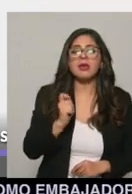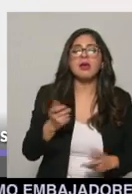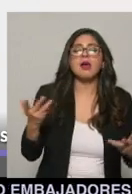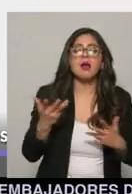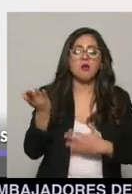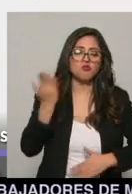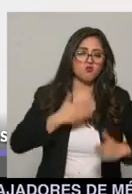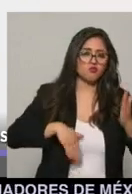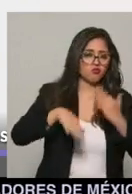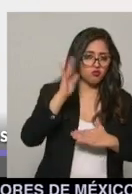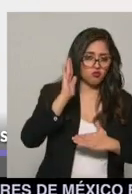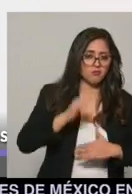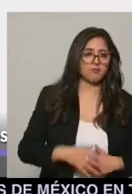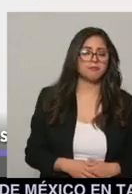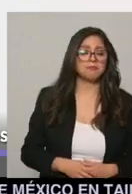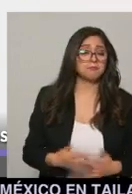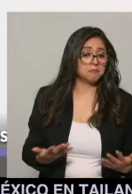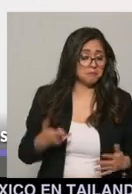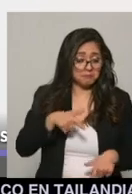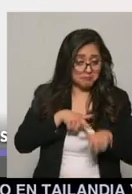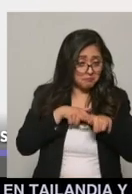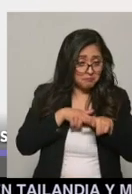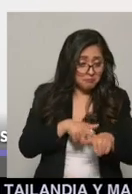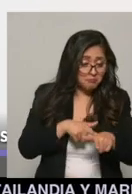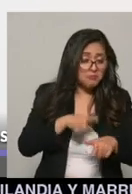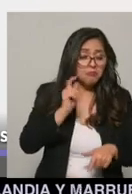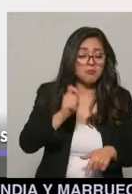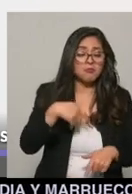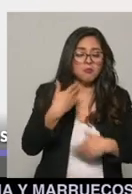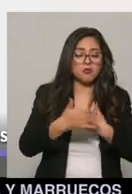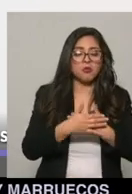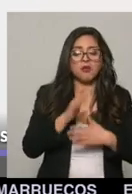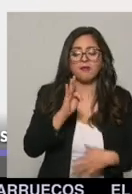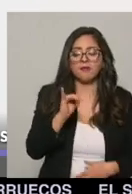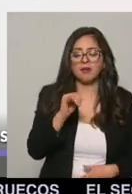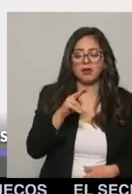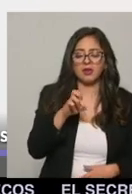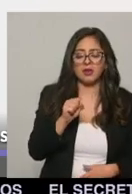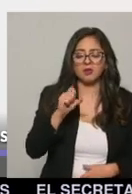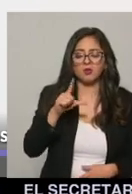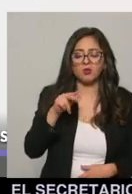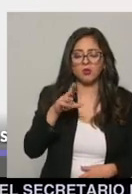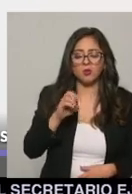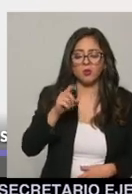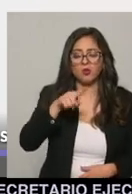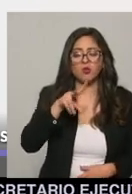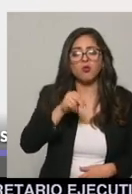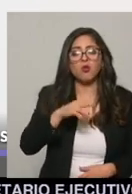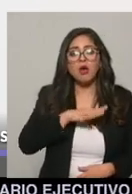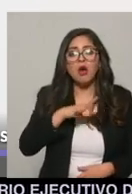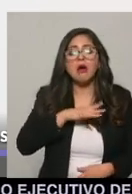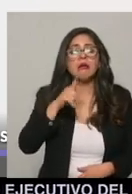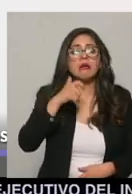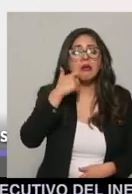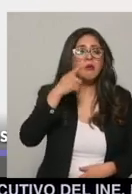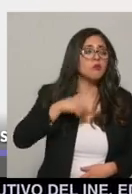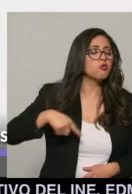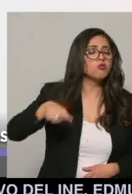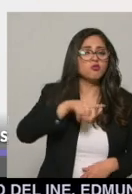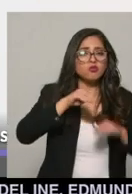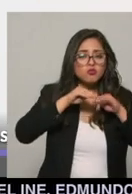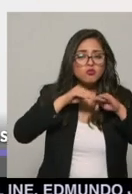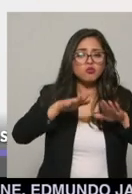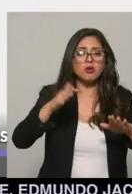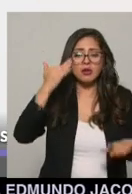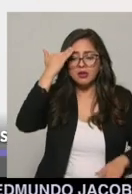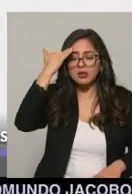lograrlo. En sí, el hacerlo, te digo, no persigue fines de lucro. A veces nos lo piden el Centro Cultural España, queremos transmitir una jornada